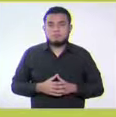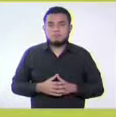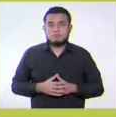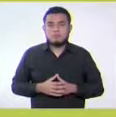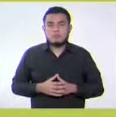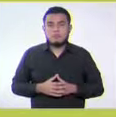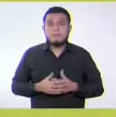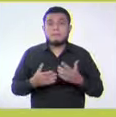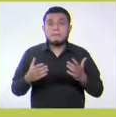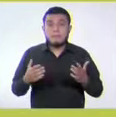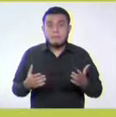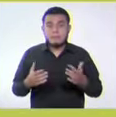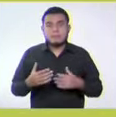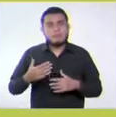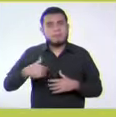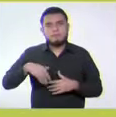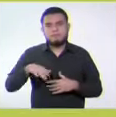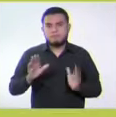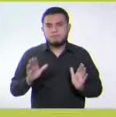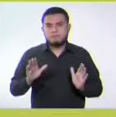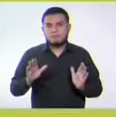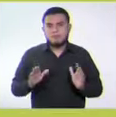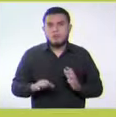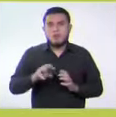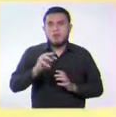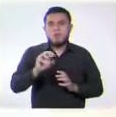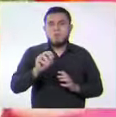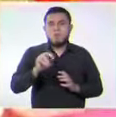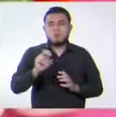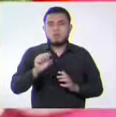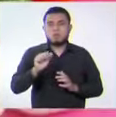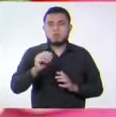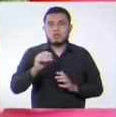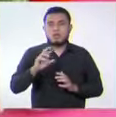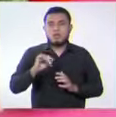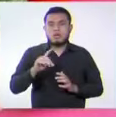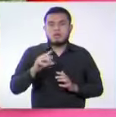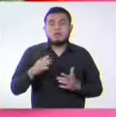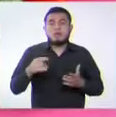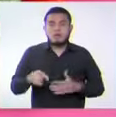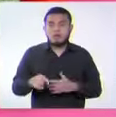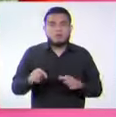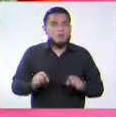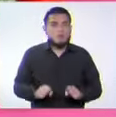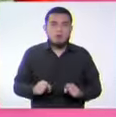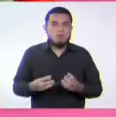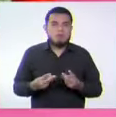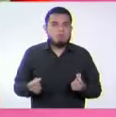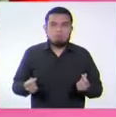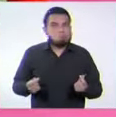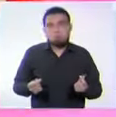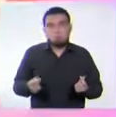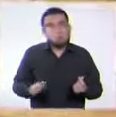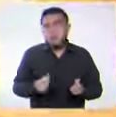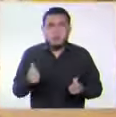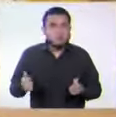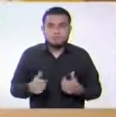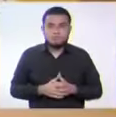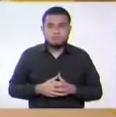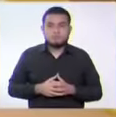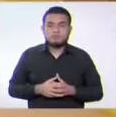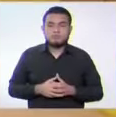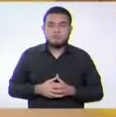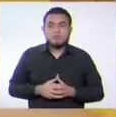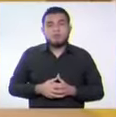El carbohidrato más simple es el monosacárido, ya que al hidrolizarla no puede descomponerse en otro carbohidrato.